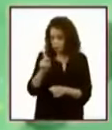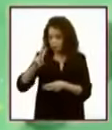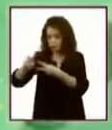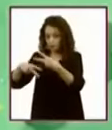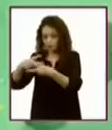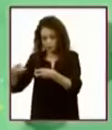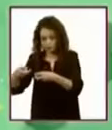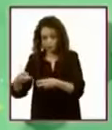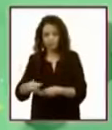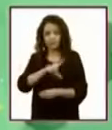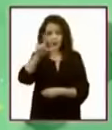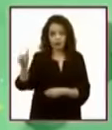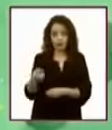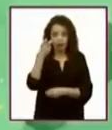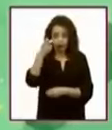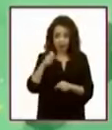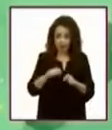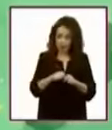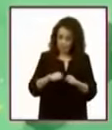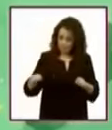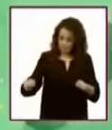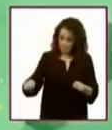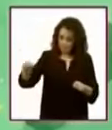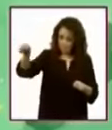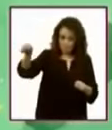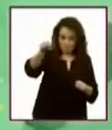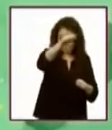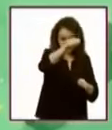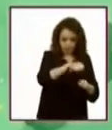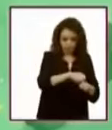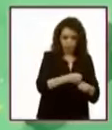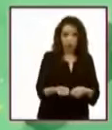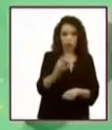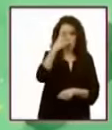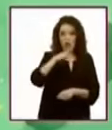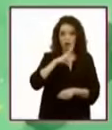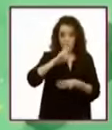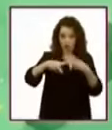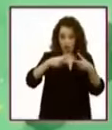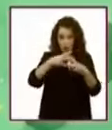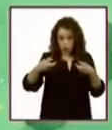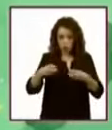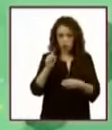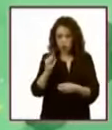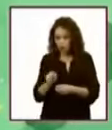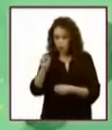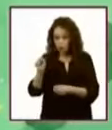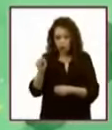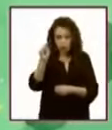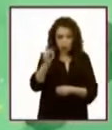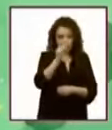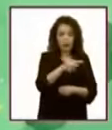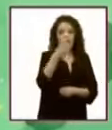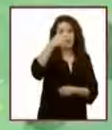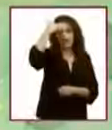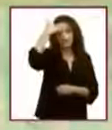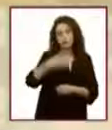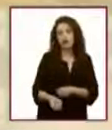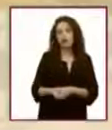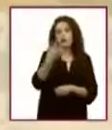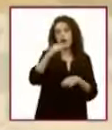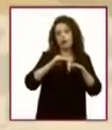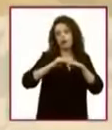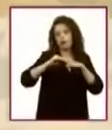alrededor del terreno y bastaba contar los nudos para conocer su perímetro. Uno de los primeros ejemplos de